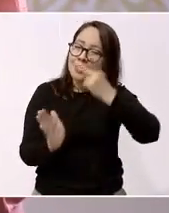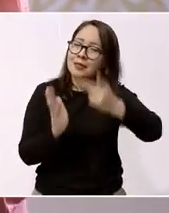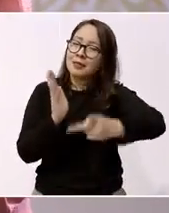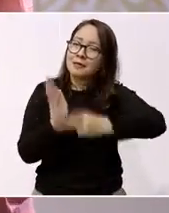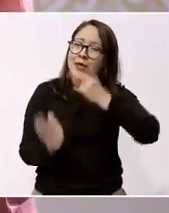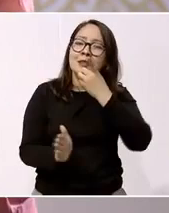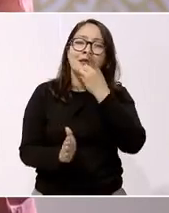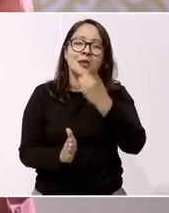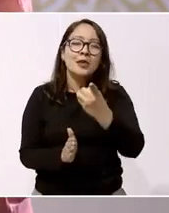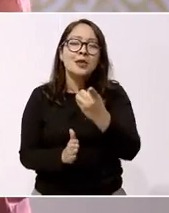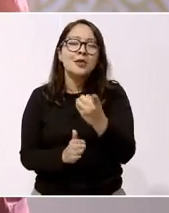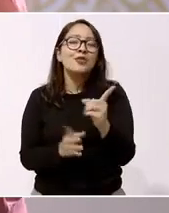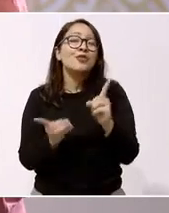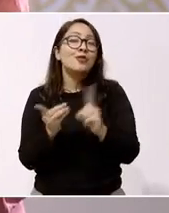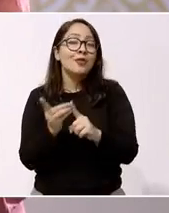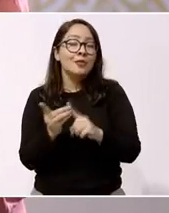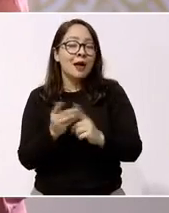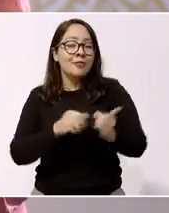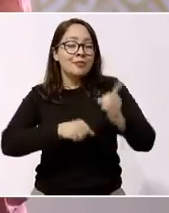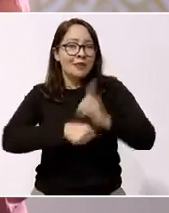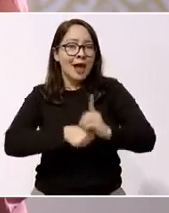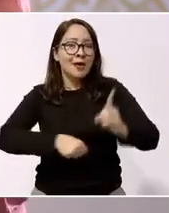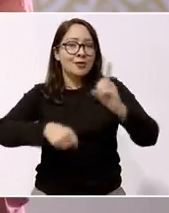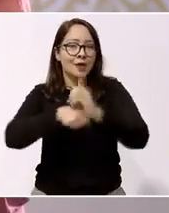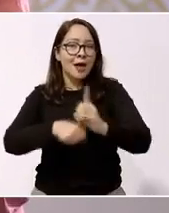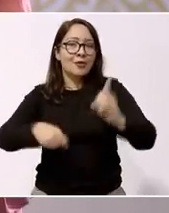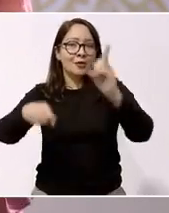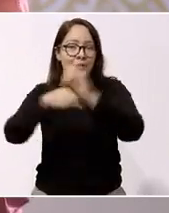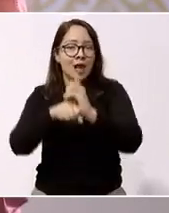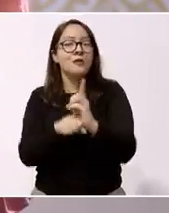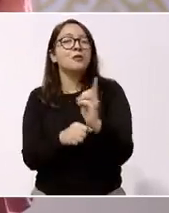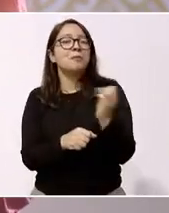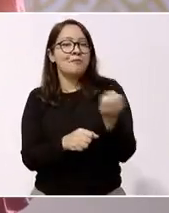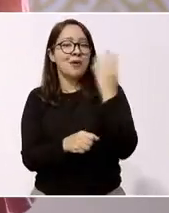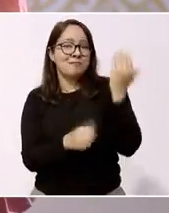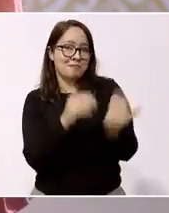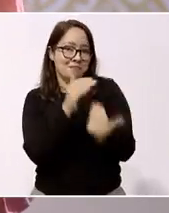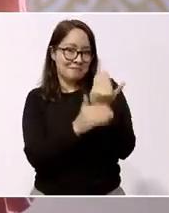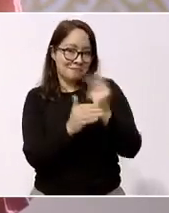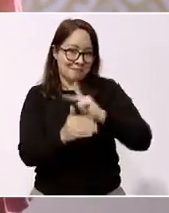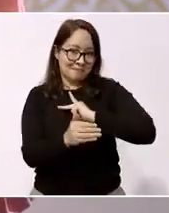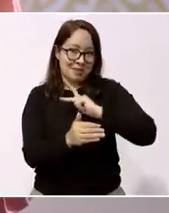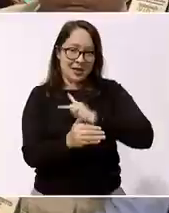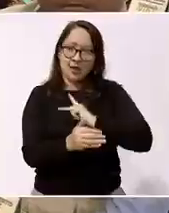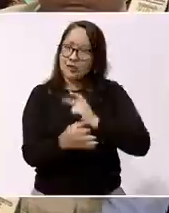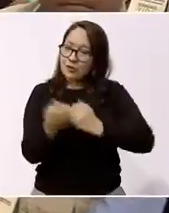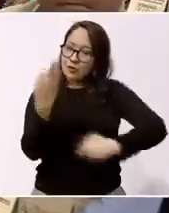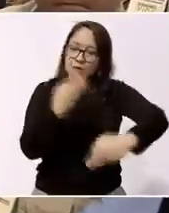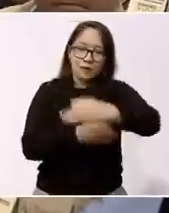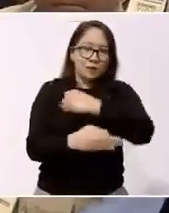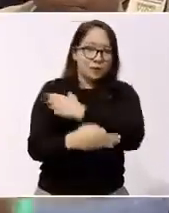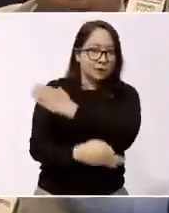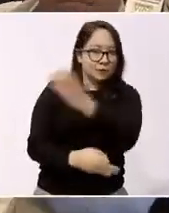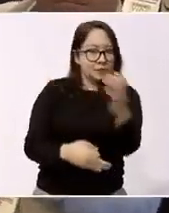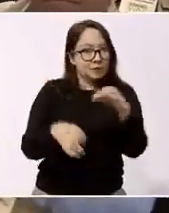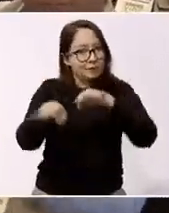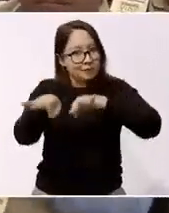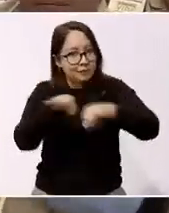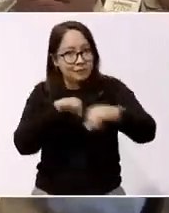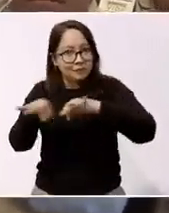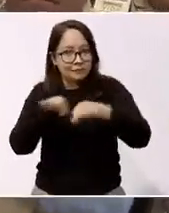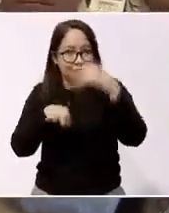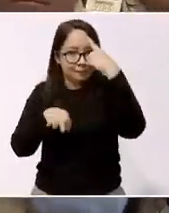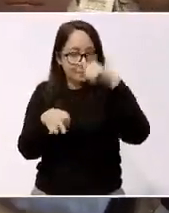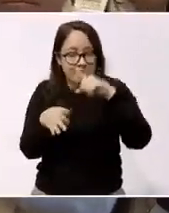las mañaneras. Todos a sembrar. Jornada, campaña de producción para el